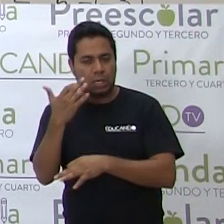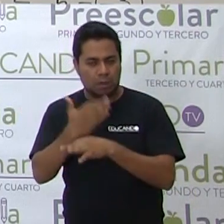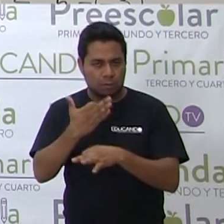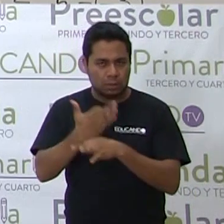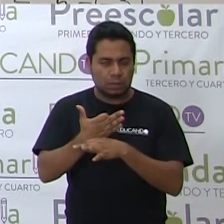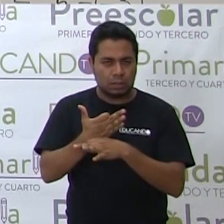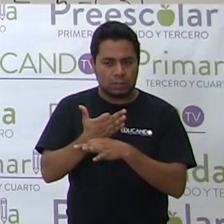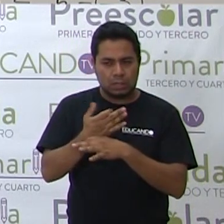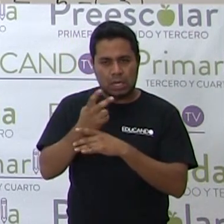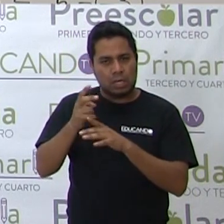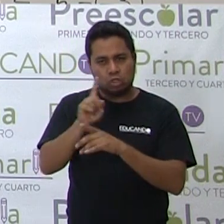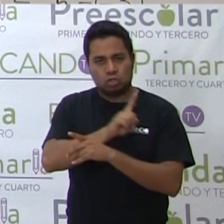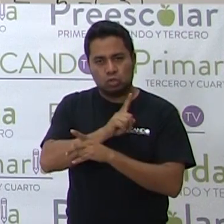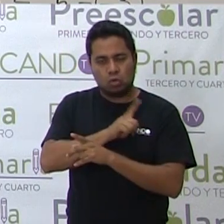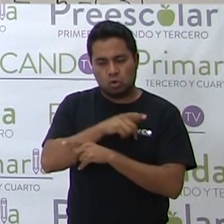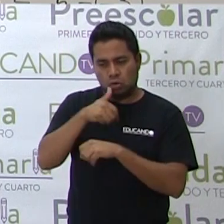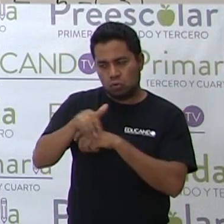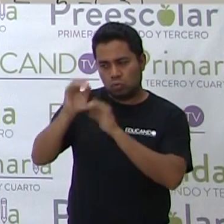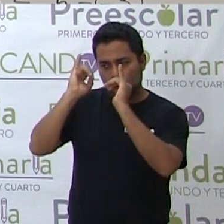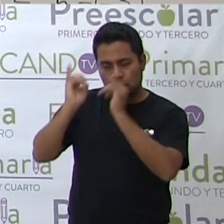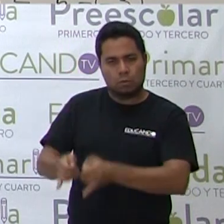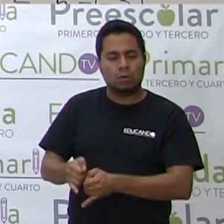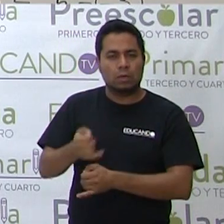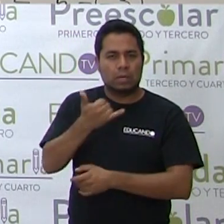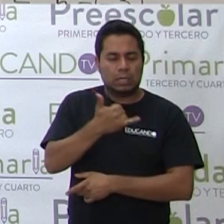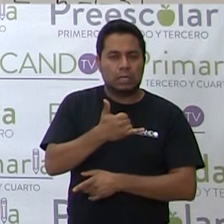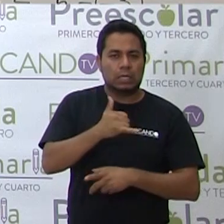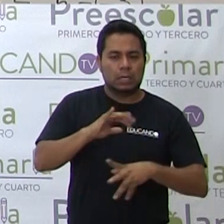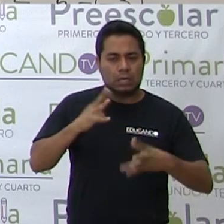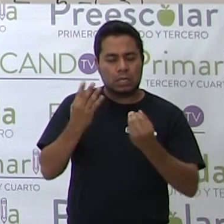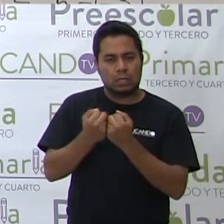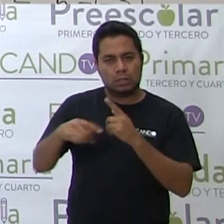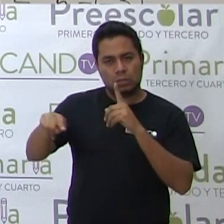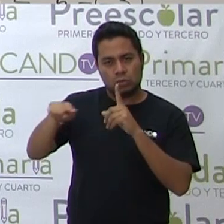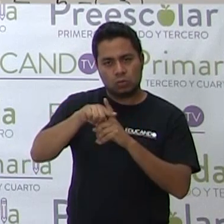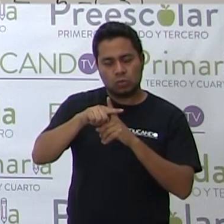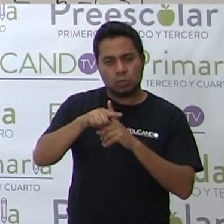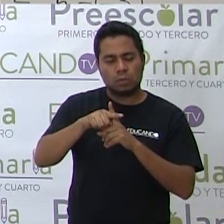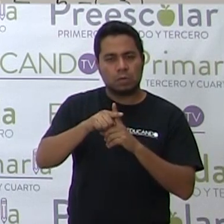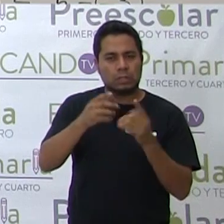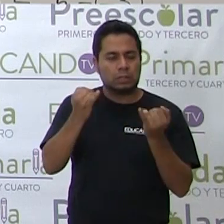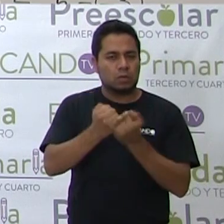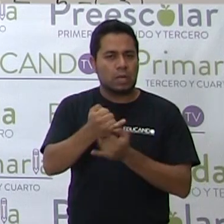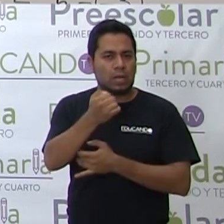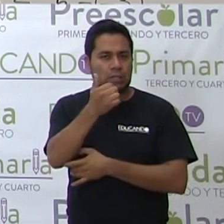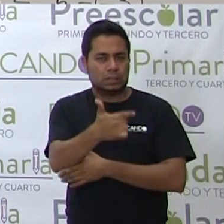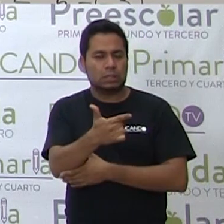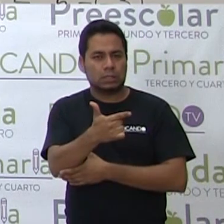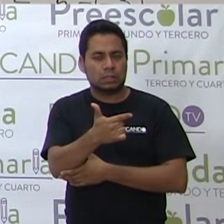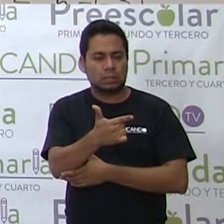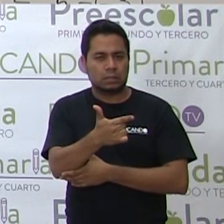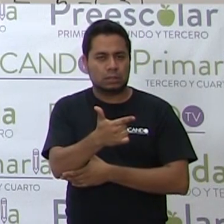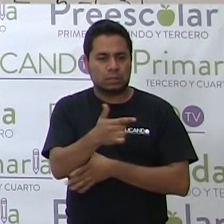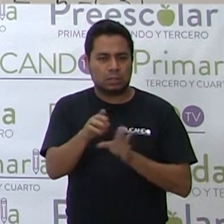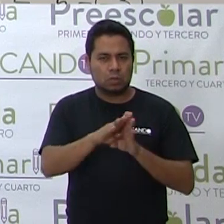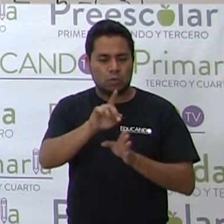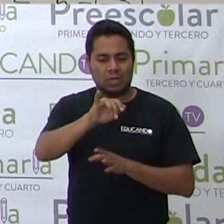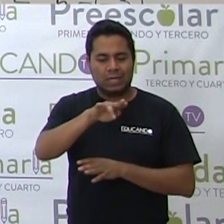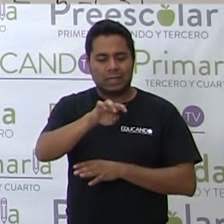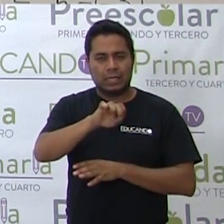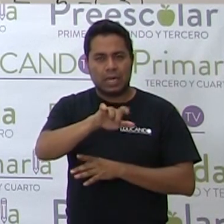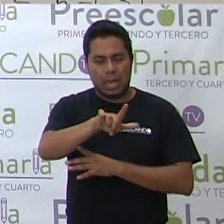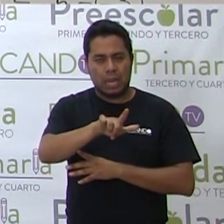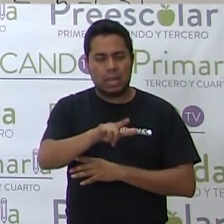el término independiente y que sumados den el número siete que sería el término lineal